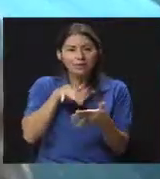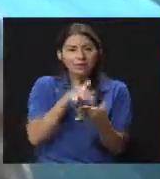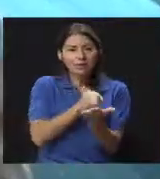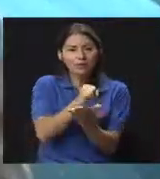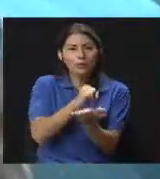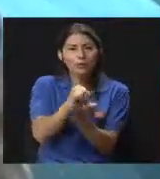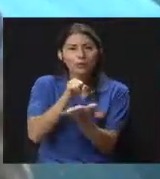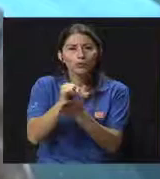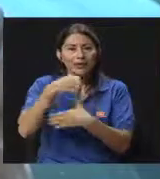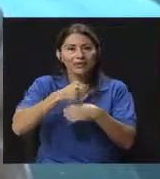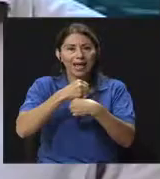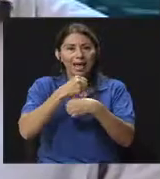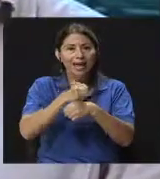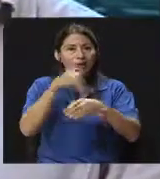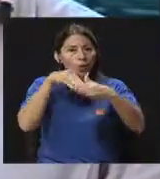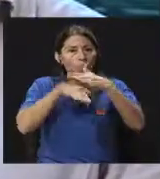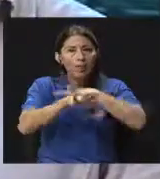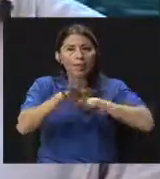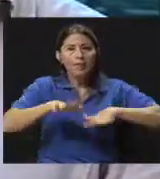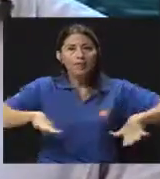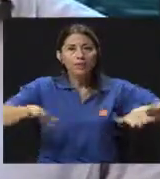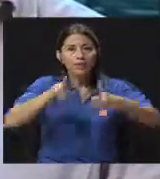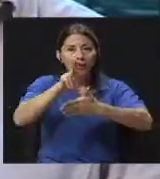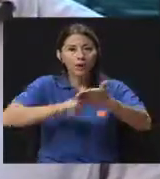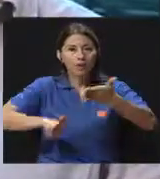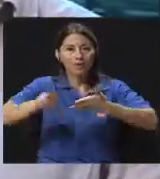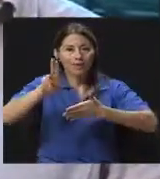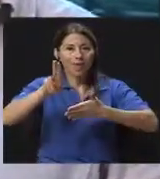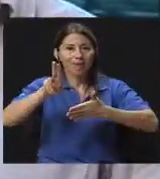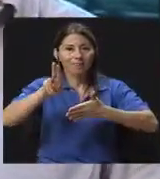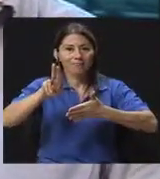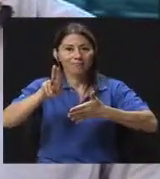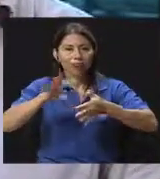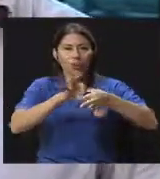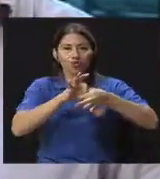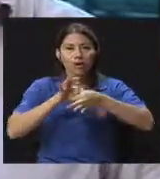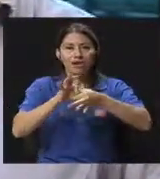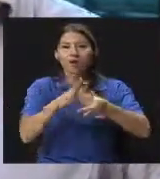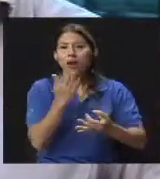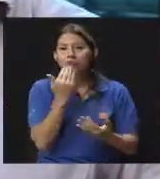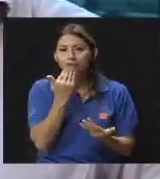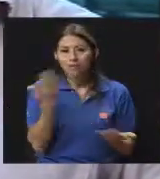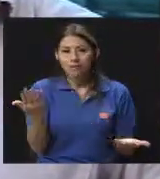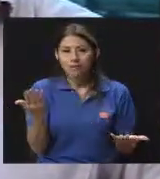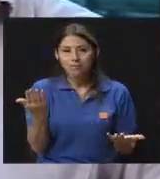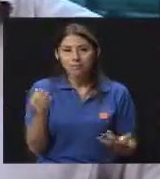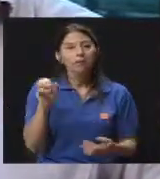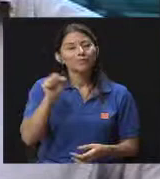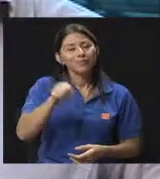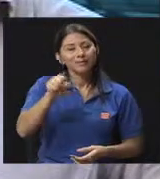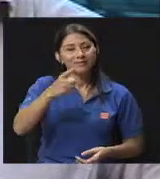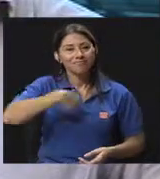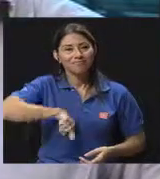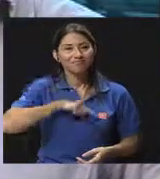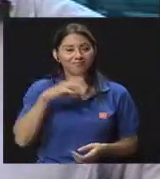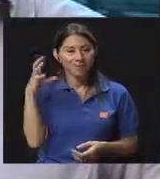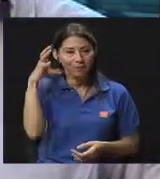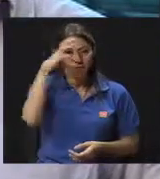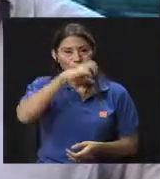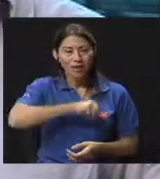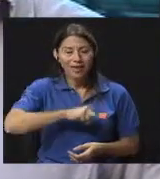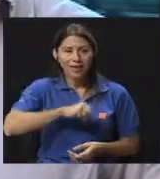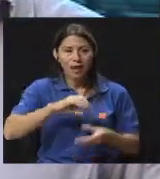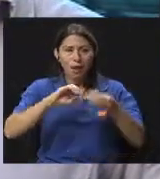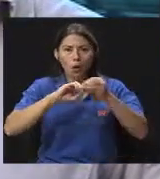la universidad con relación a situación nutricional, pues sí, nos damos cuenta que hay un